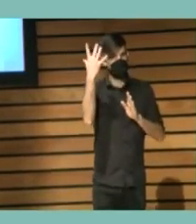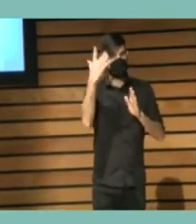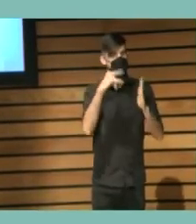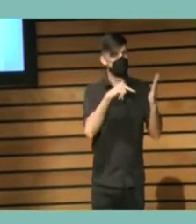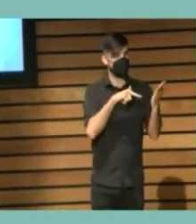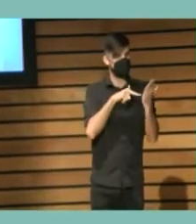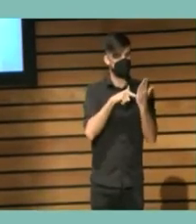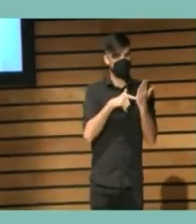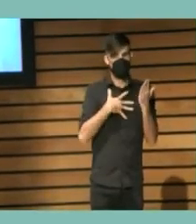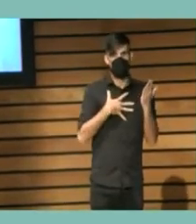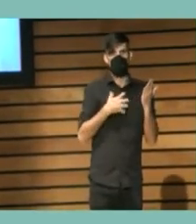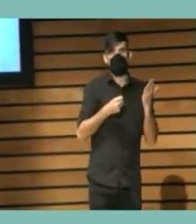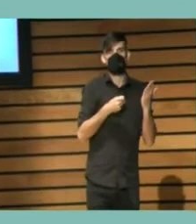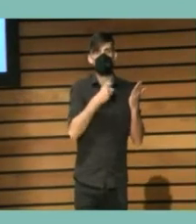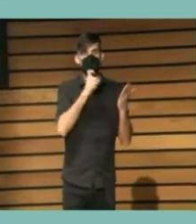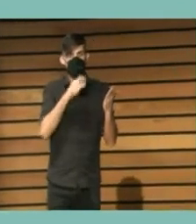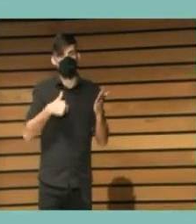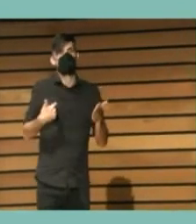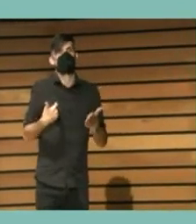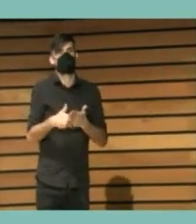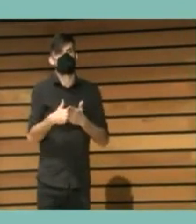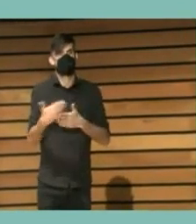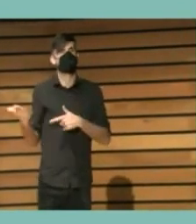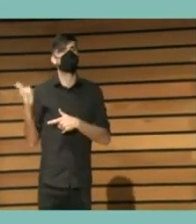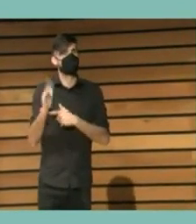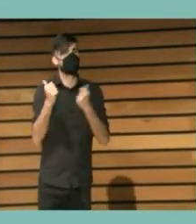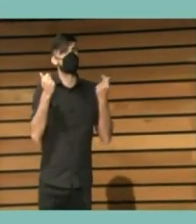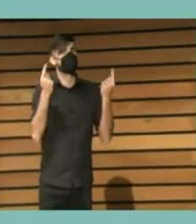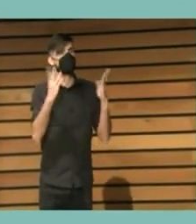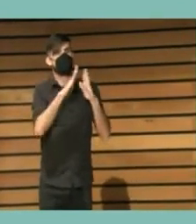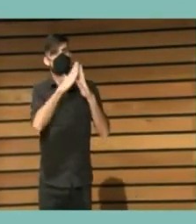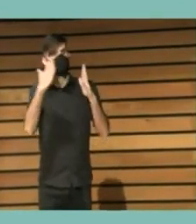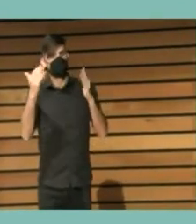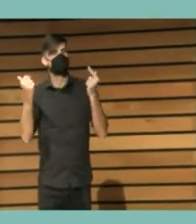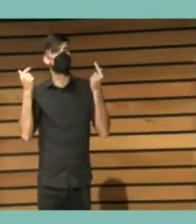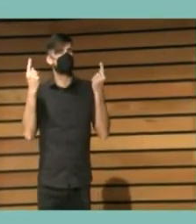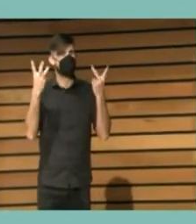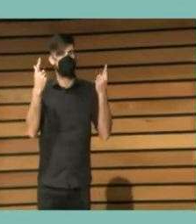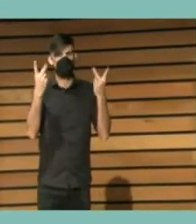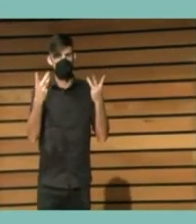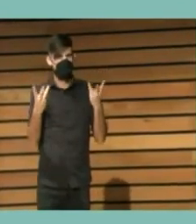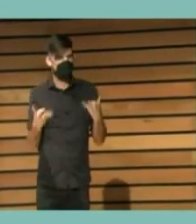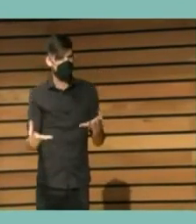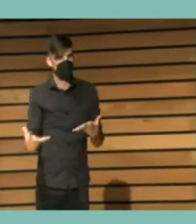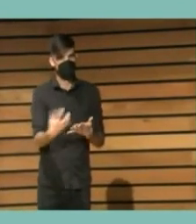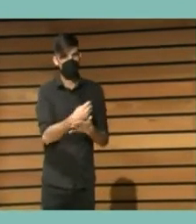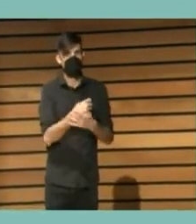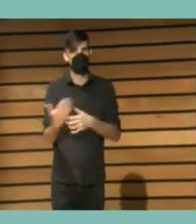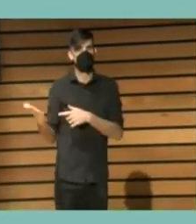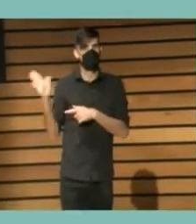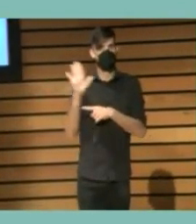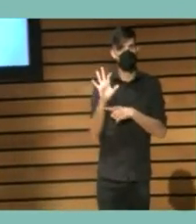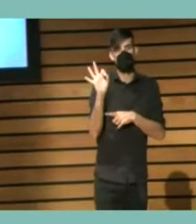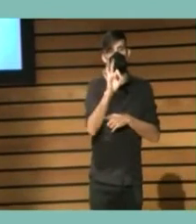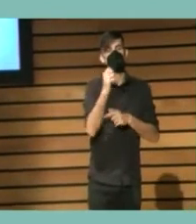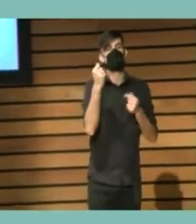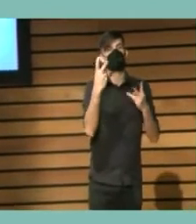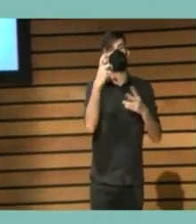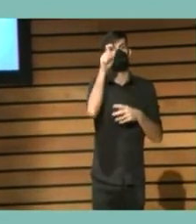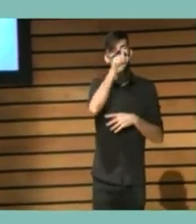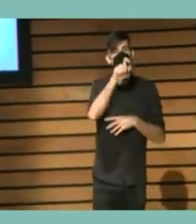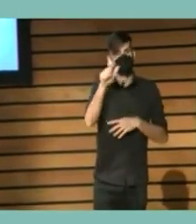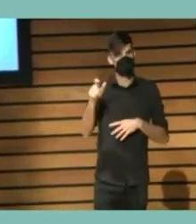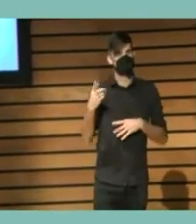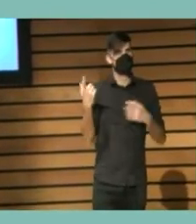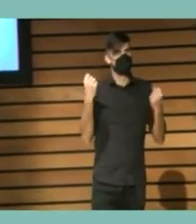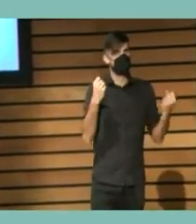podemos demostrar el número de bibliotecas que hay, el número de iniciativas sobre los ODS que hay, el número de personas cualificadas